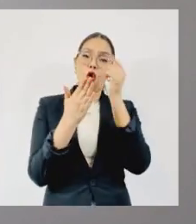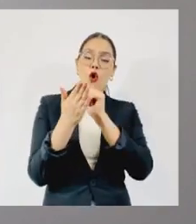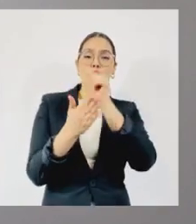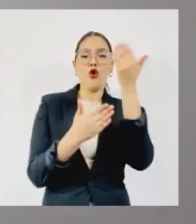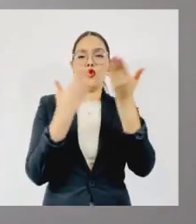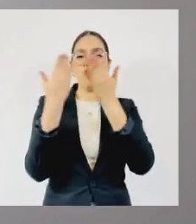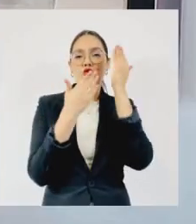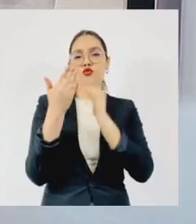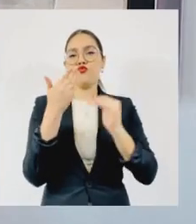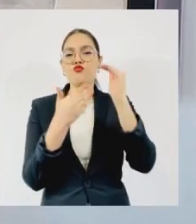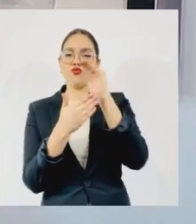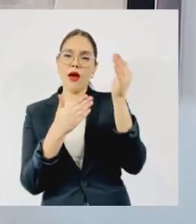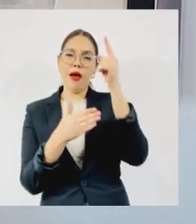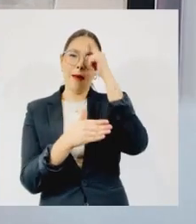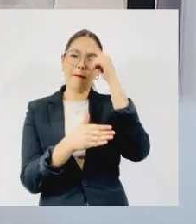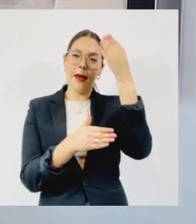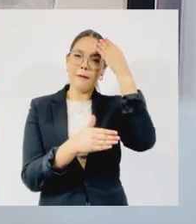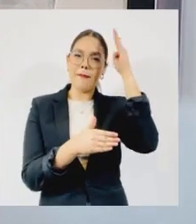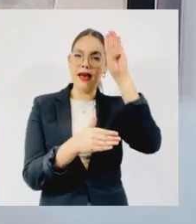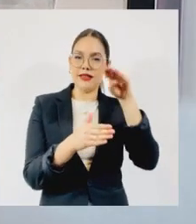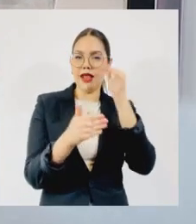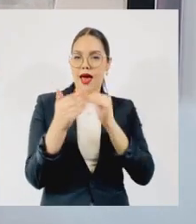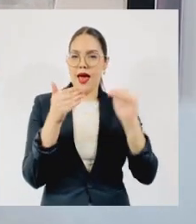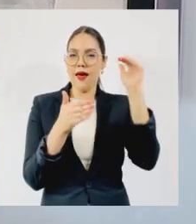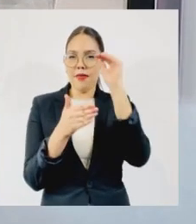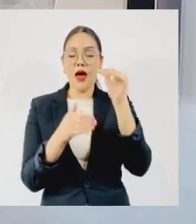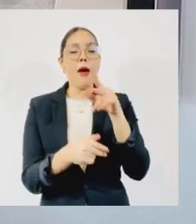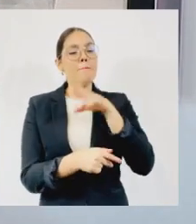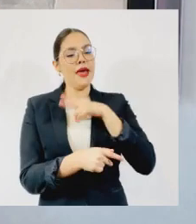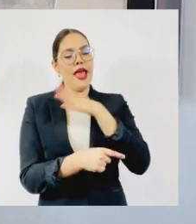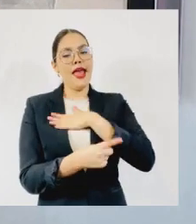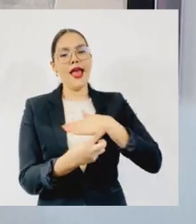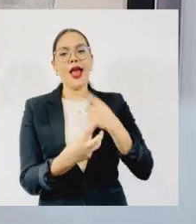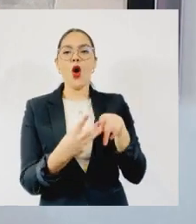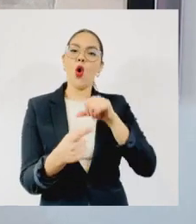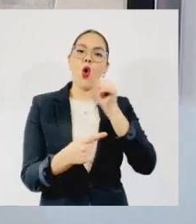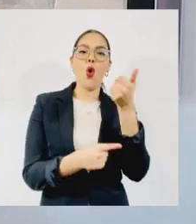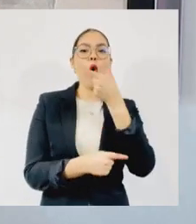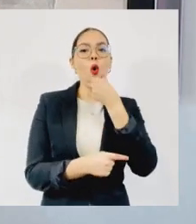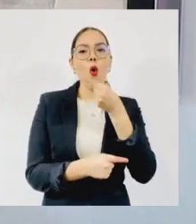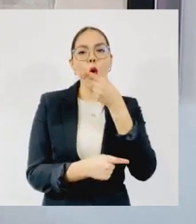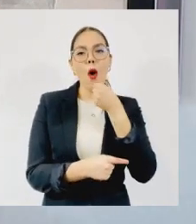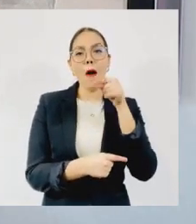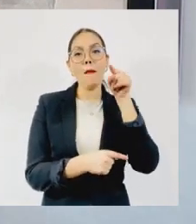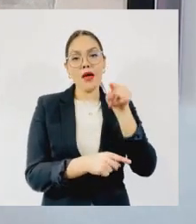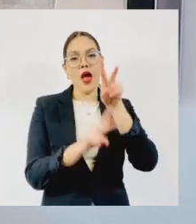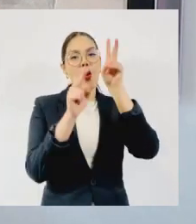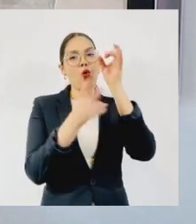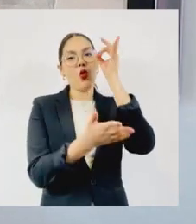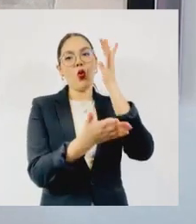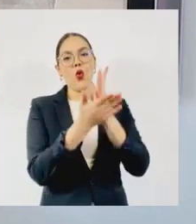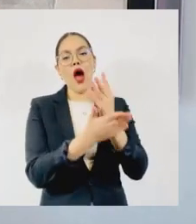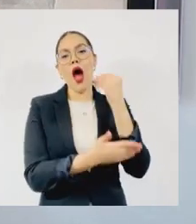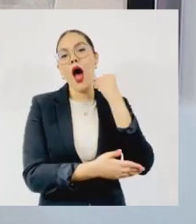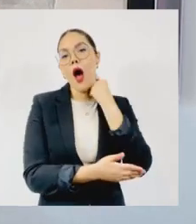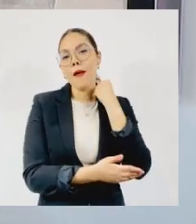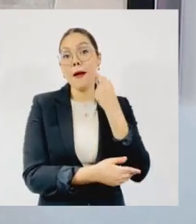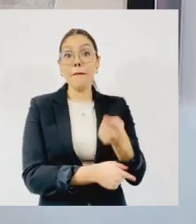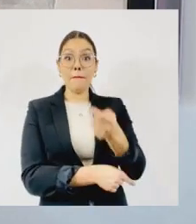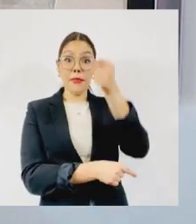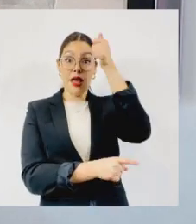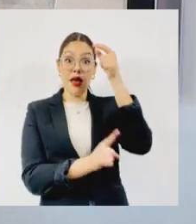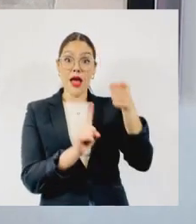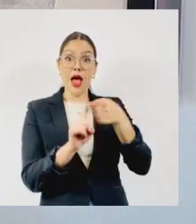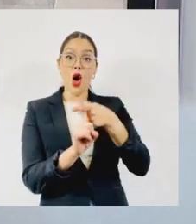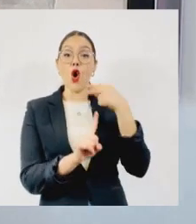Y mi hijo Eduardo, que no quiso ser economista, sino nada más abogado, él fue primeramente